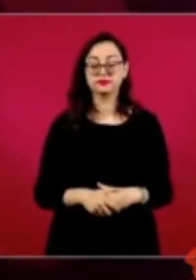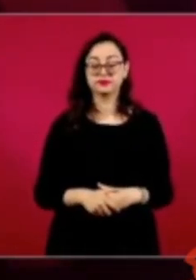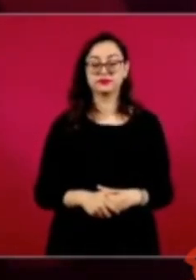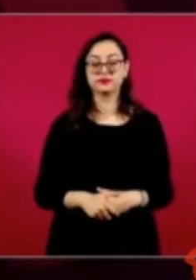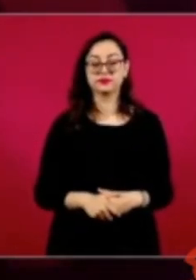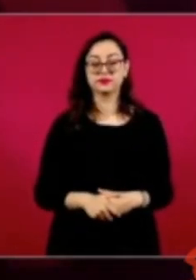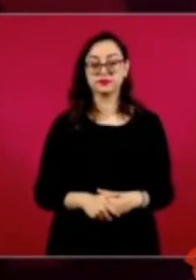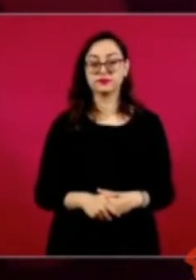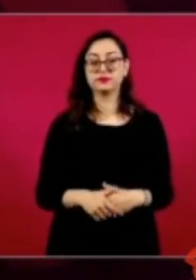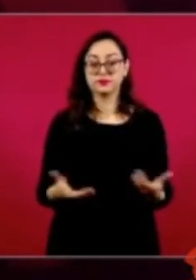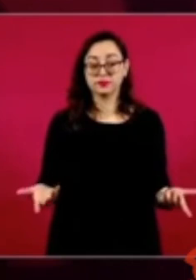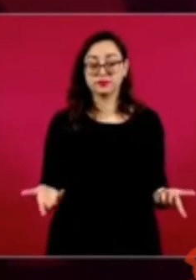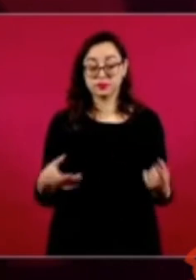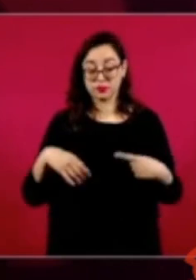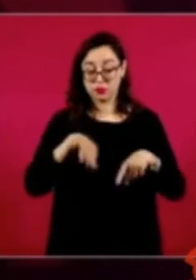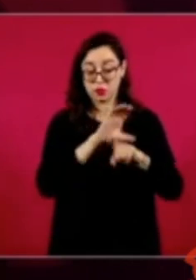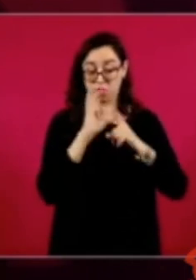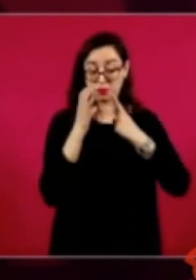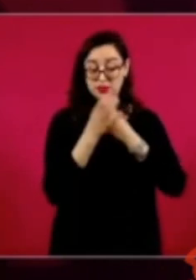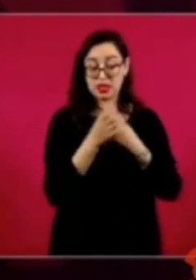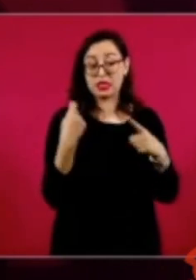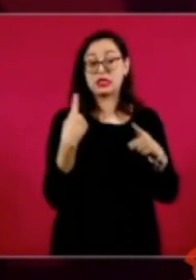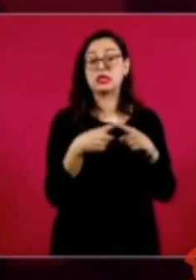porque ese comité que fue electo,